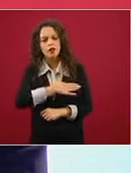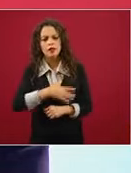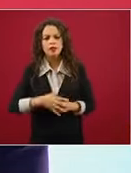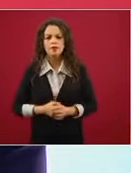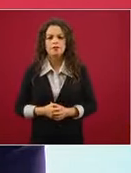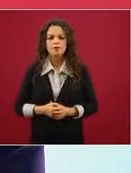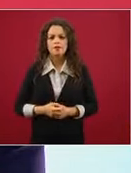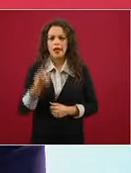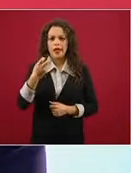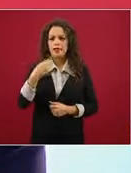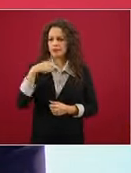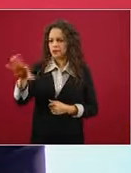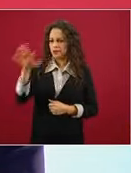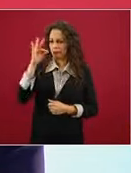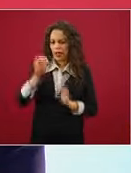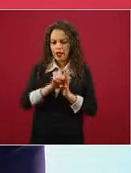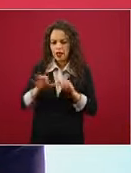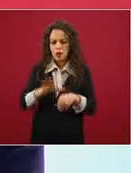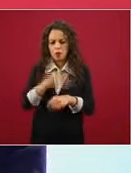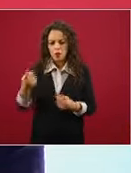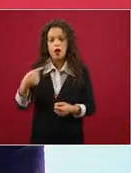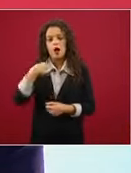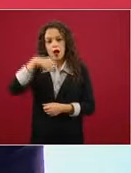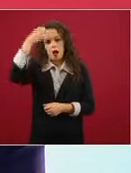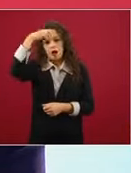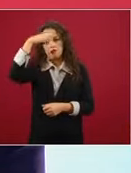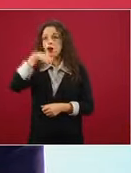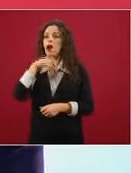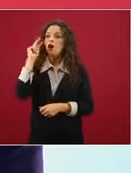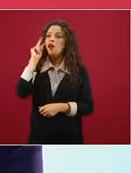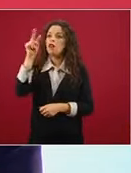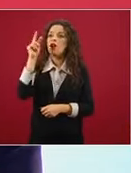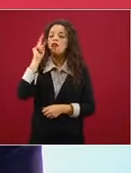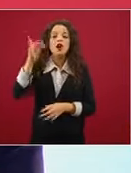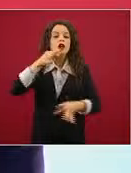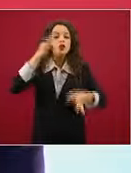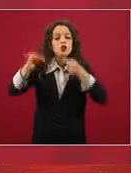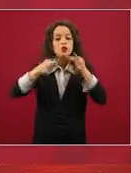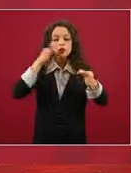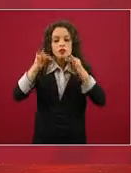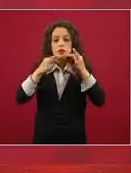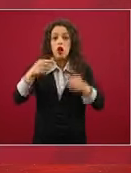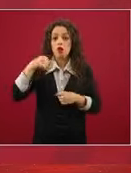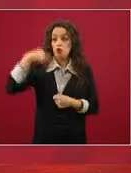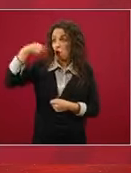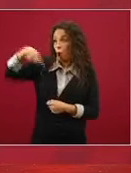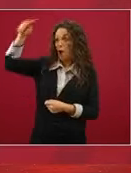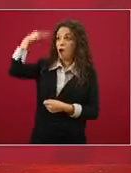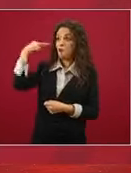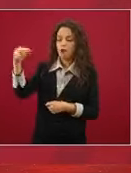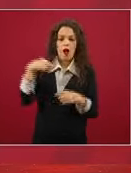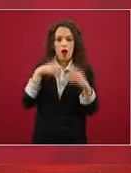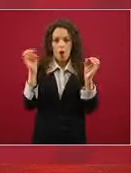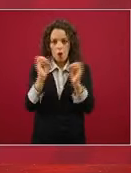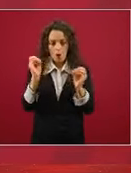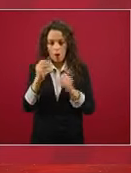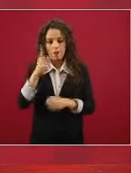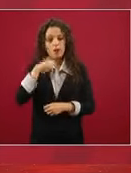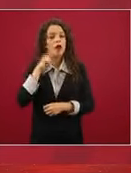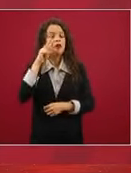real sobre mi experiencia de ver las noticias, no viajé a España, vi las noticias. Cuando se hizo el primer esfuerzo